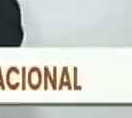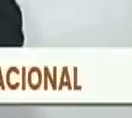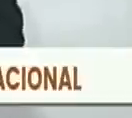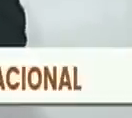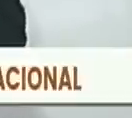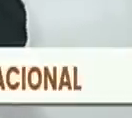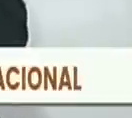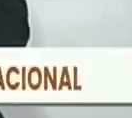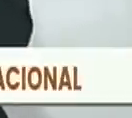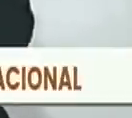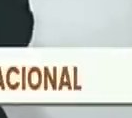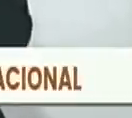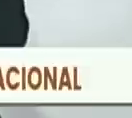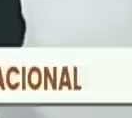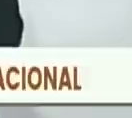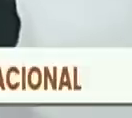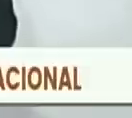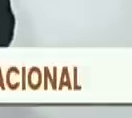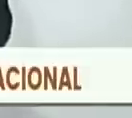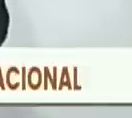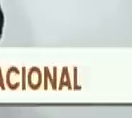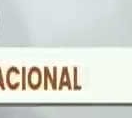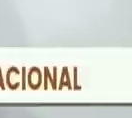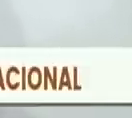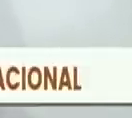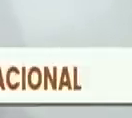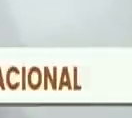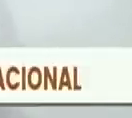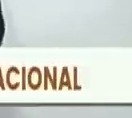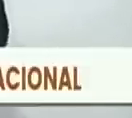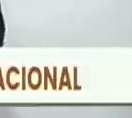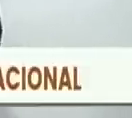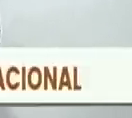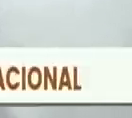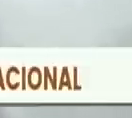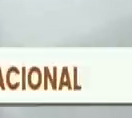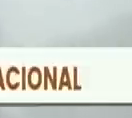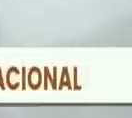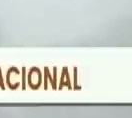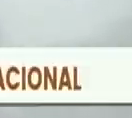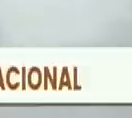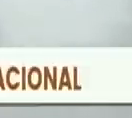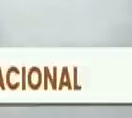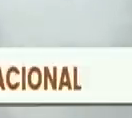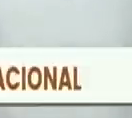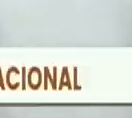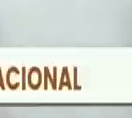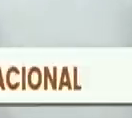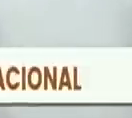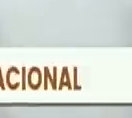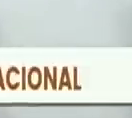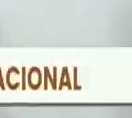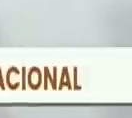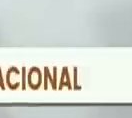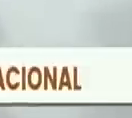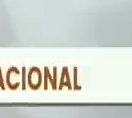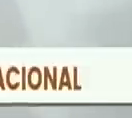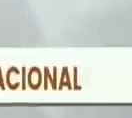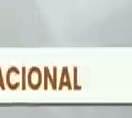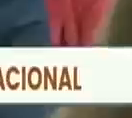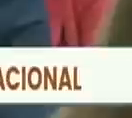parlamentarias. Hoy hay que saludar desde acá, que visitó la sede del Poder Legislativo